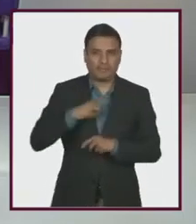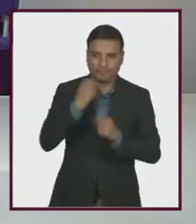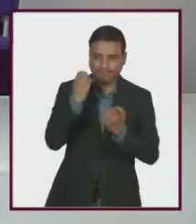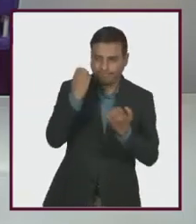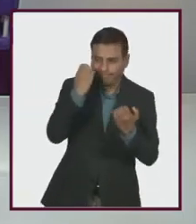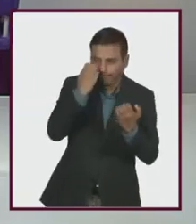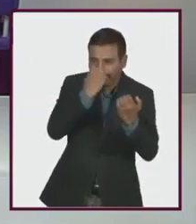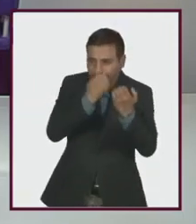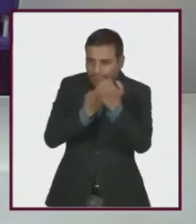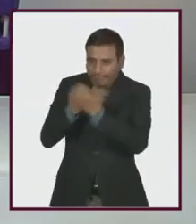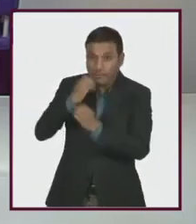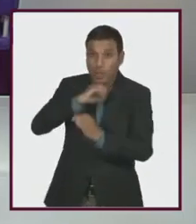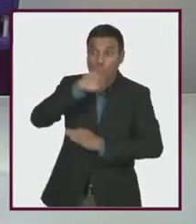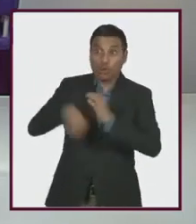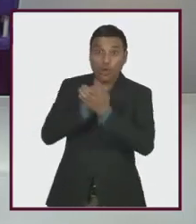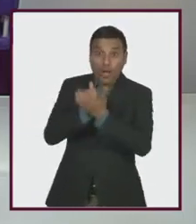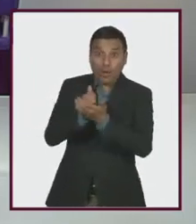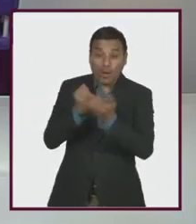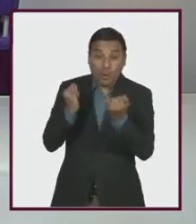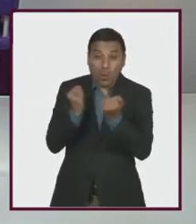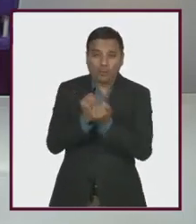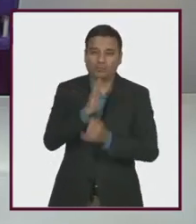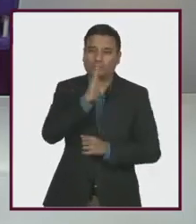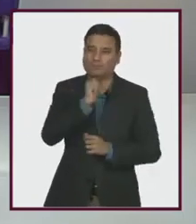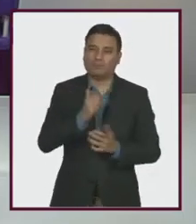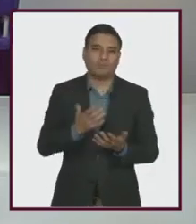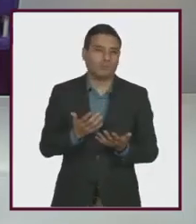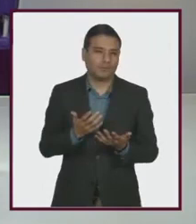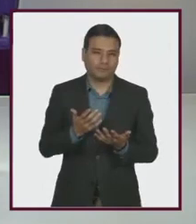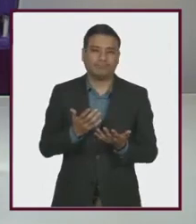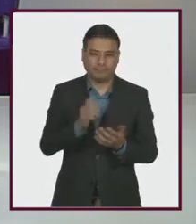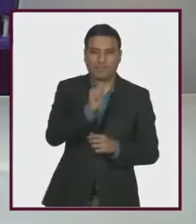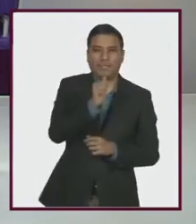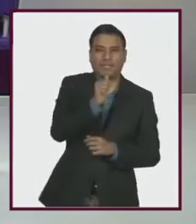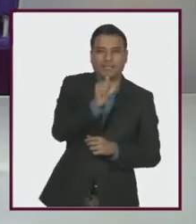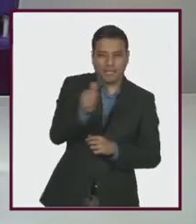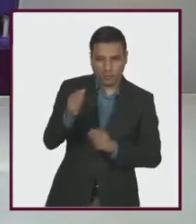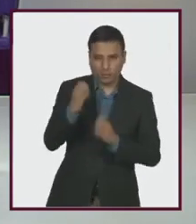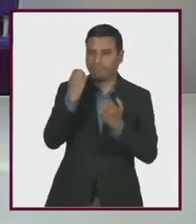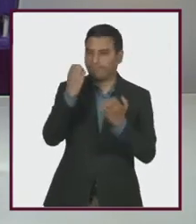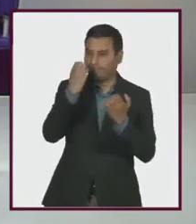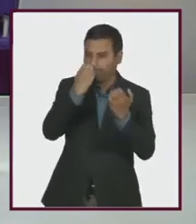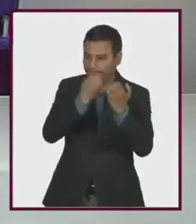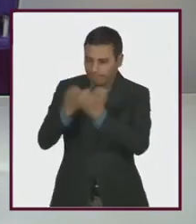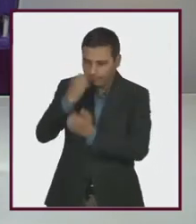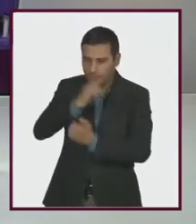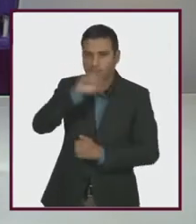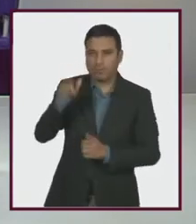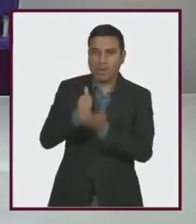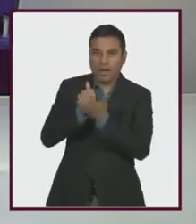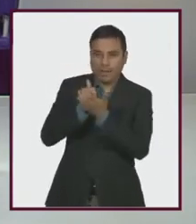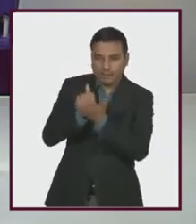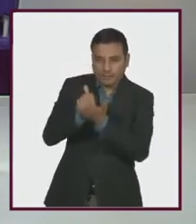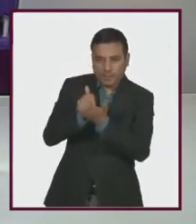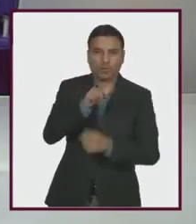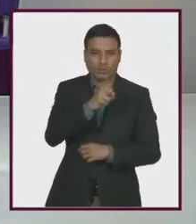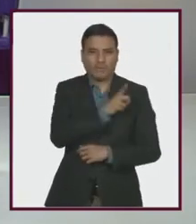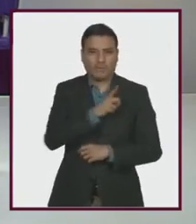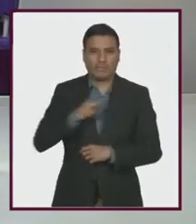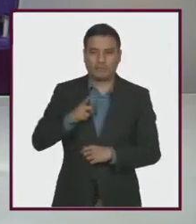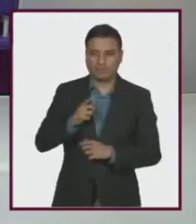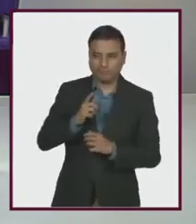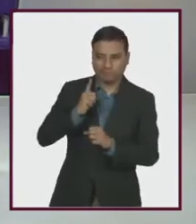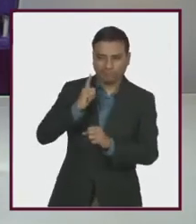atacar todos de una forma y que todos sean casos exitosos. Okay. Pero pues una parte importante es comenzar por identificar